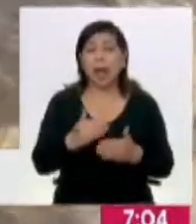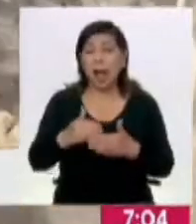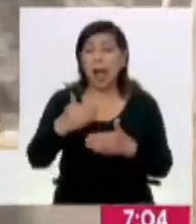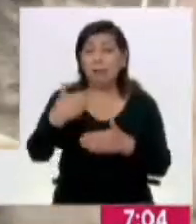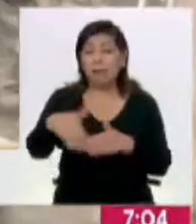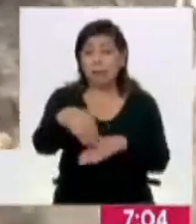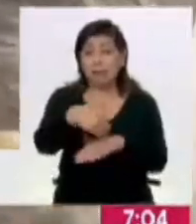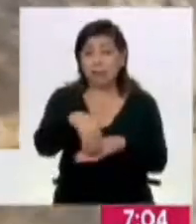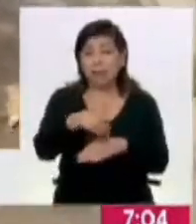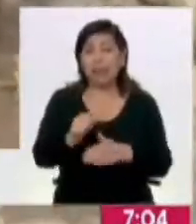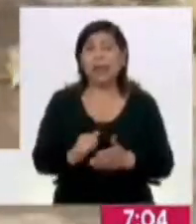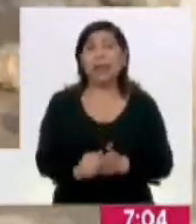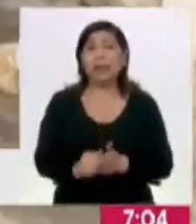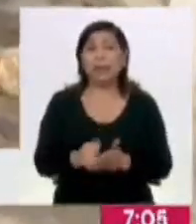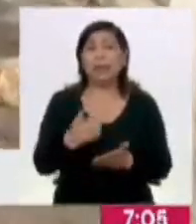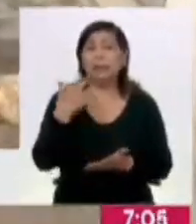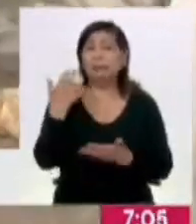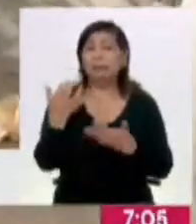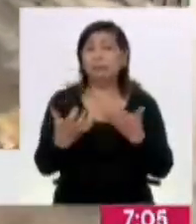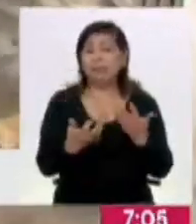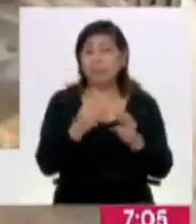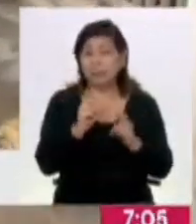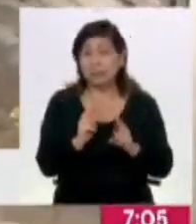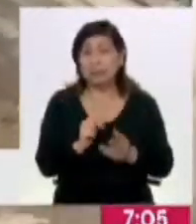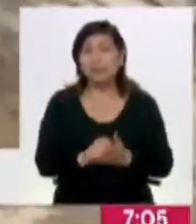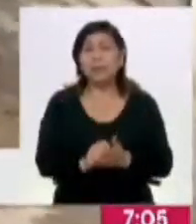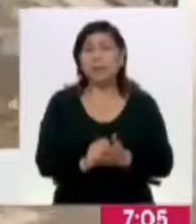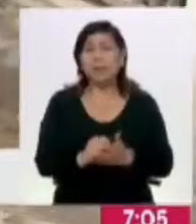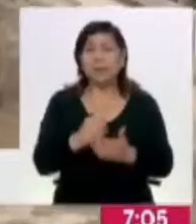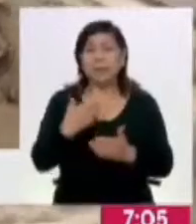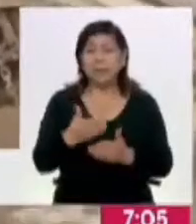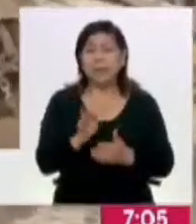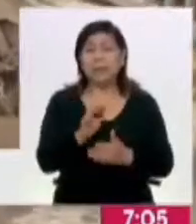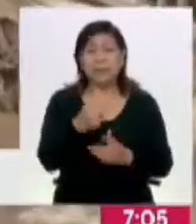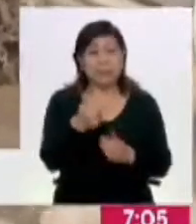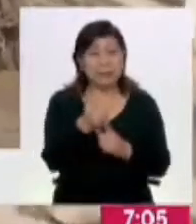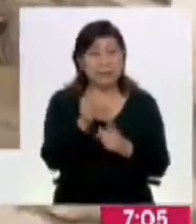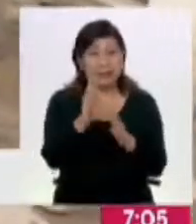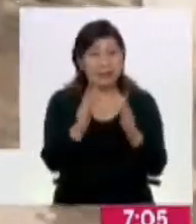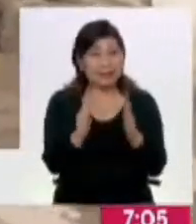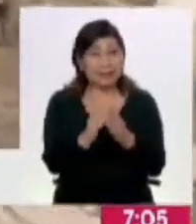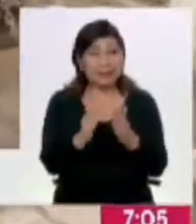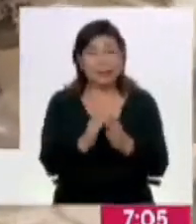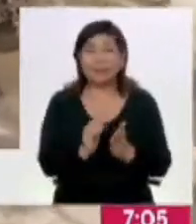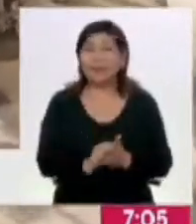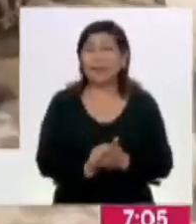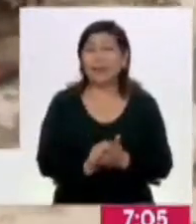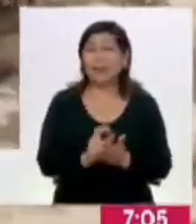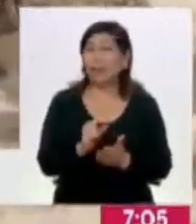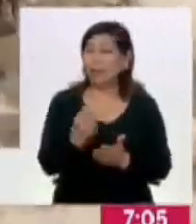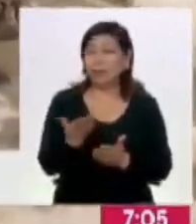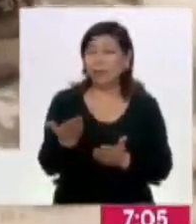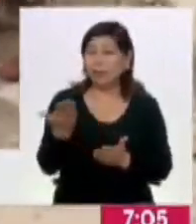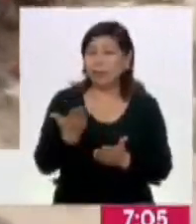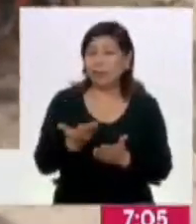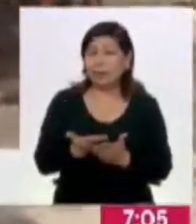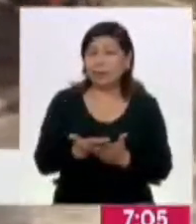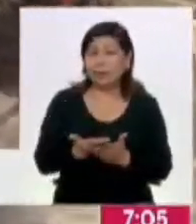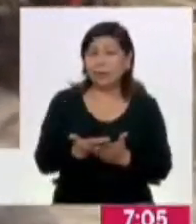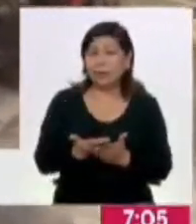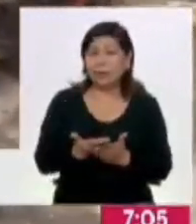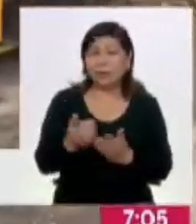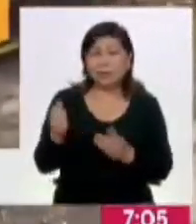frontis de la casa, han sido incendiadas, y si vemos también en el frontis de la misma vivienda, no solamente ellos han llegado a atacar y